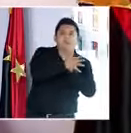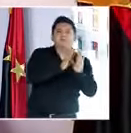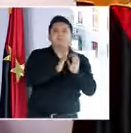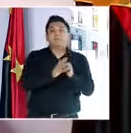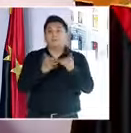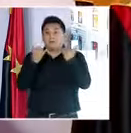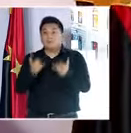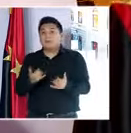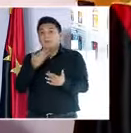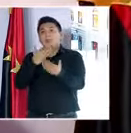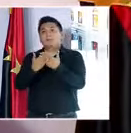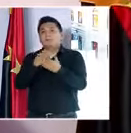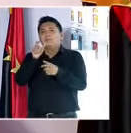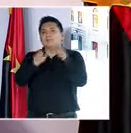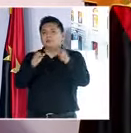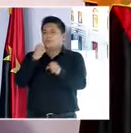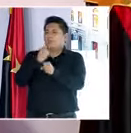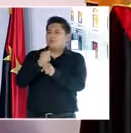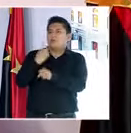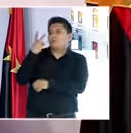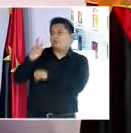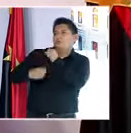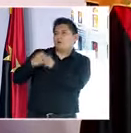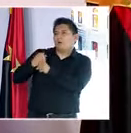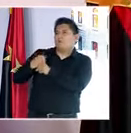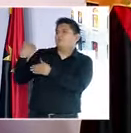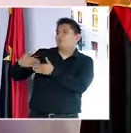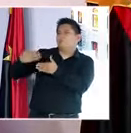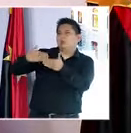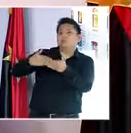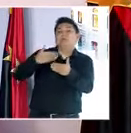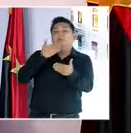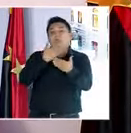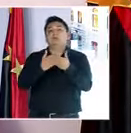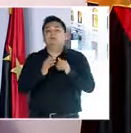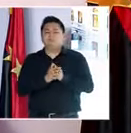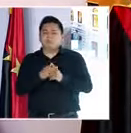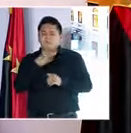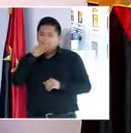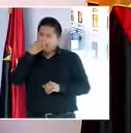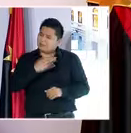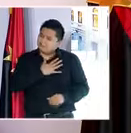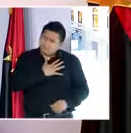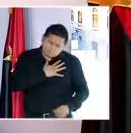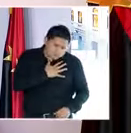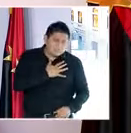esta gestión en estos dos años, quiero agradecer con el corazón